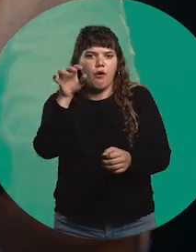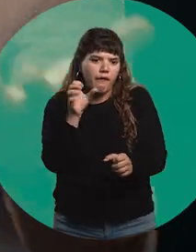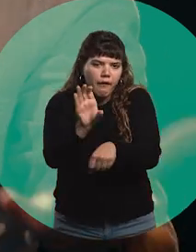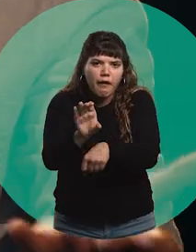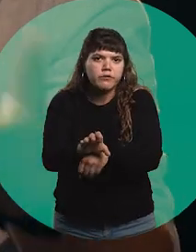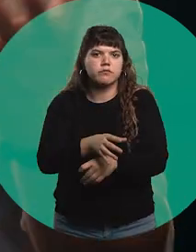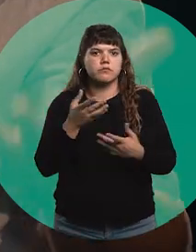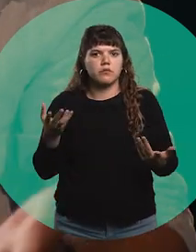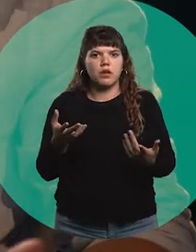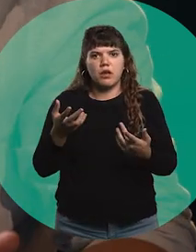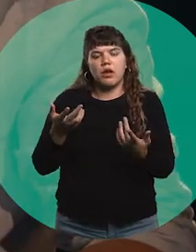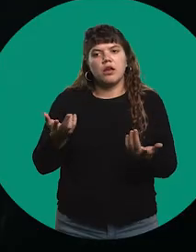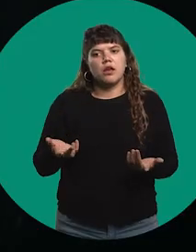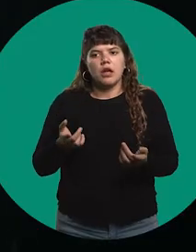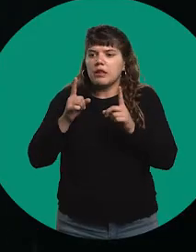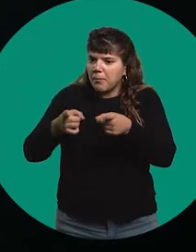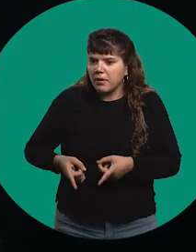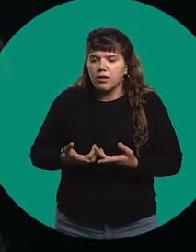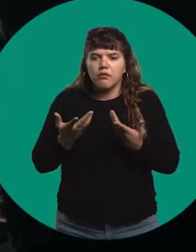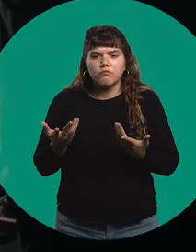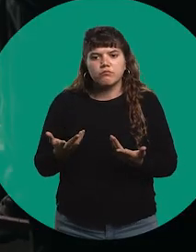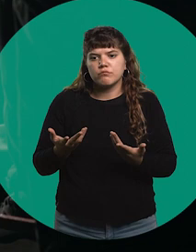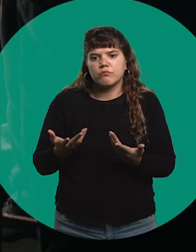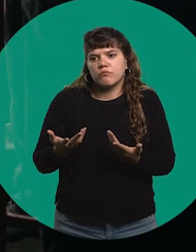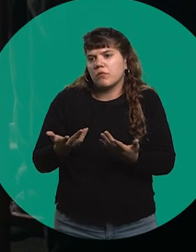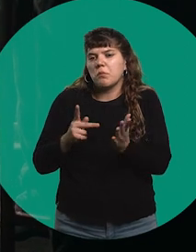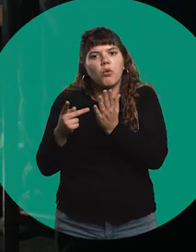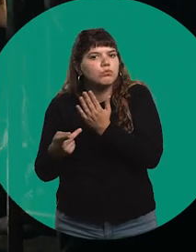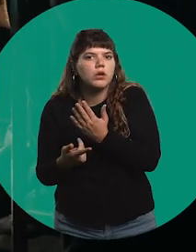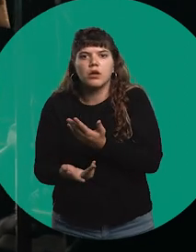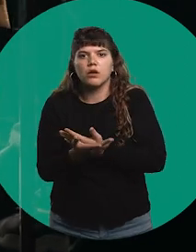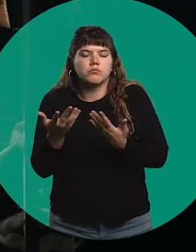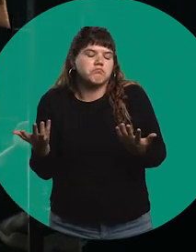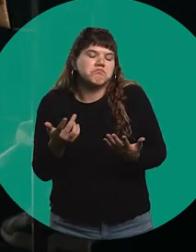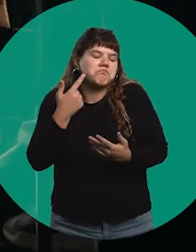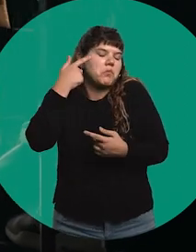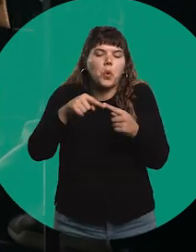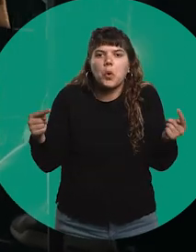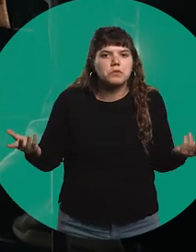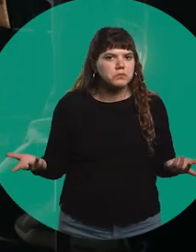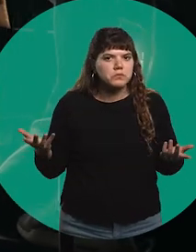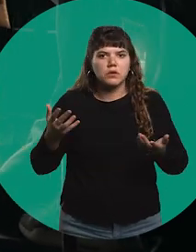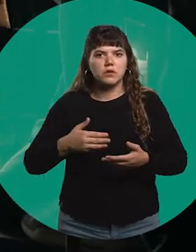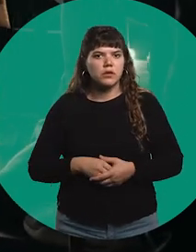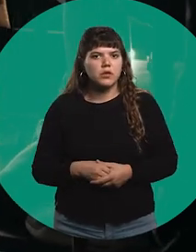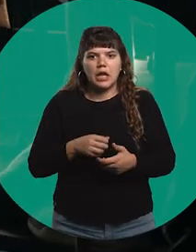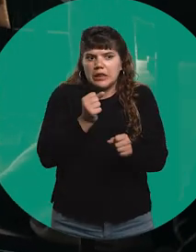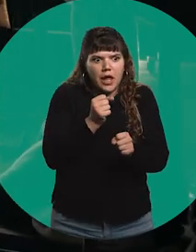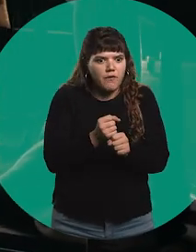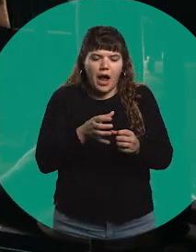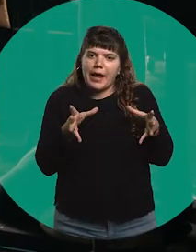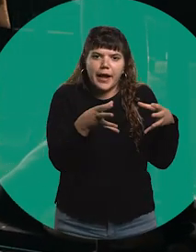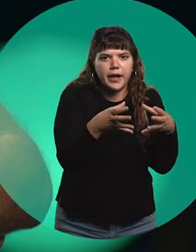ámbito de una clase, más tradicional, en el ámbito de un proyecto, de una, no sé, de lo que sea, en el